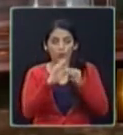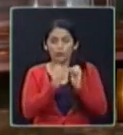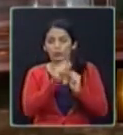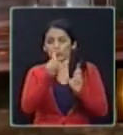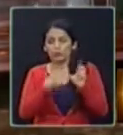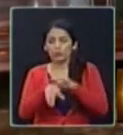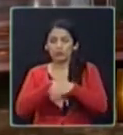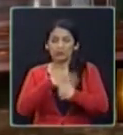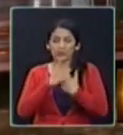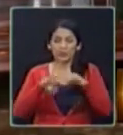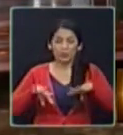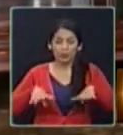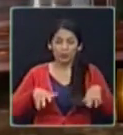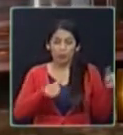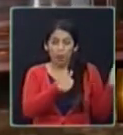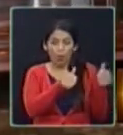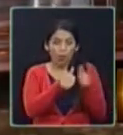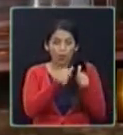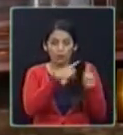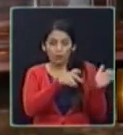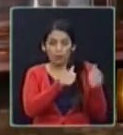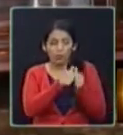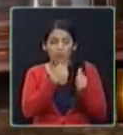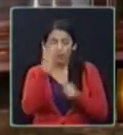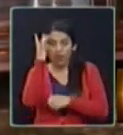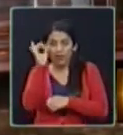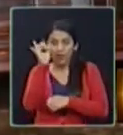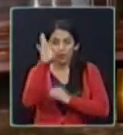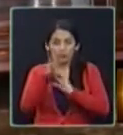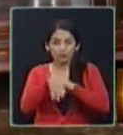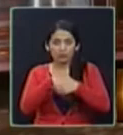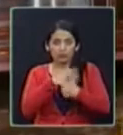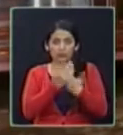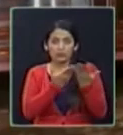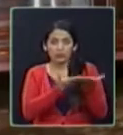mandatario está acusado como autor de ese delito.